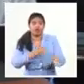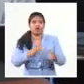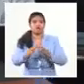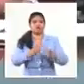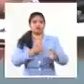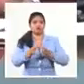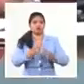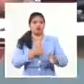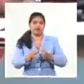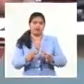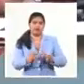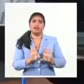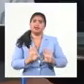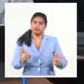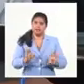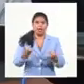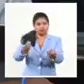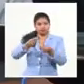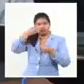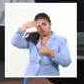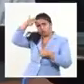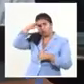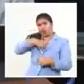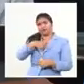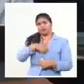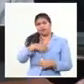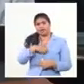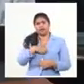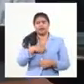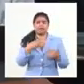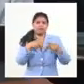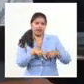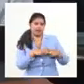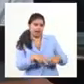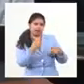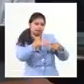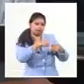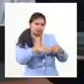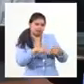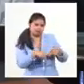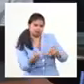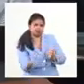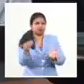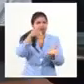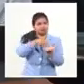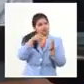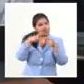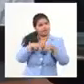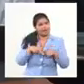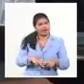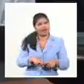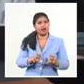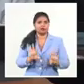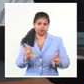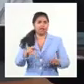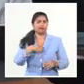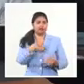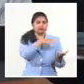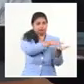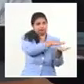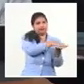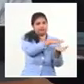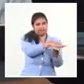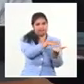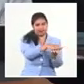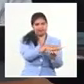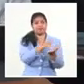Ya están entrando piezas, componentes necesarios para los mantenimientos de grupos electrógenos de generación distribuida y de termoeléctrica, que nos va a